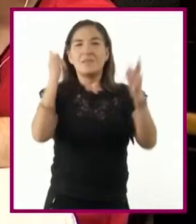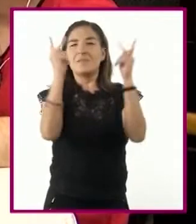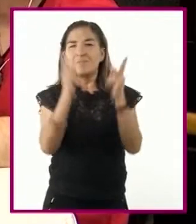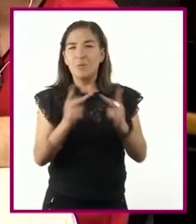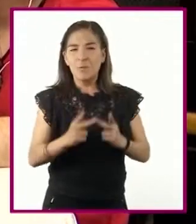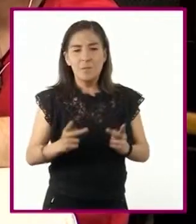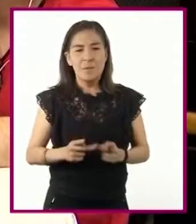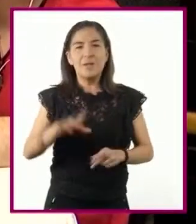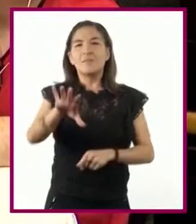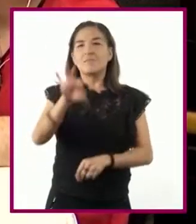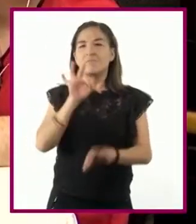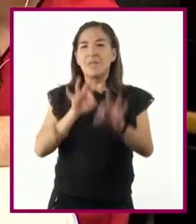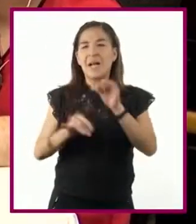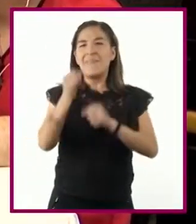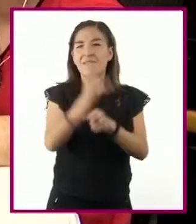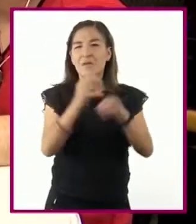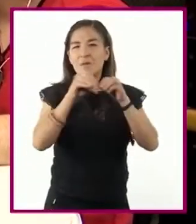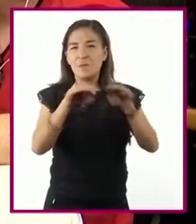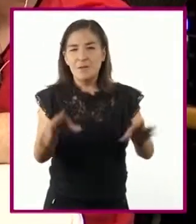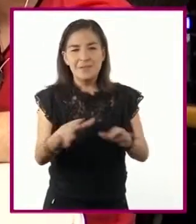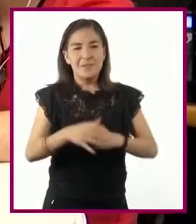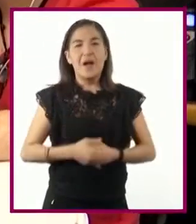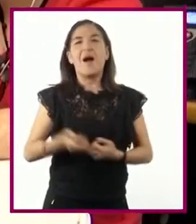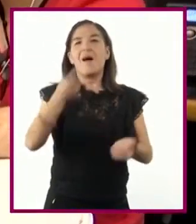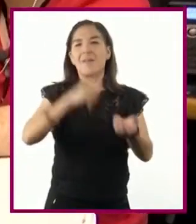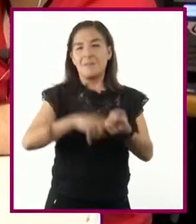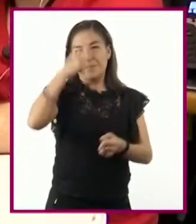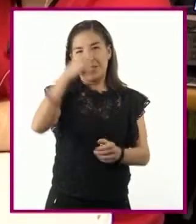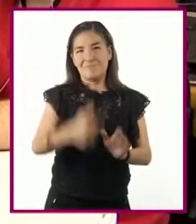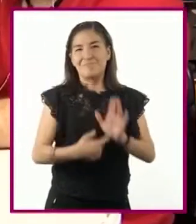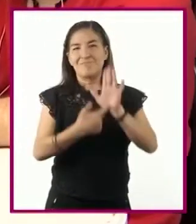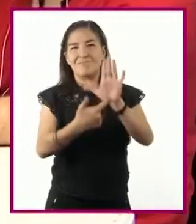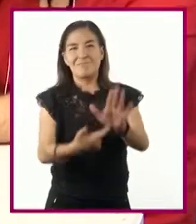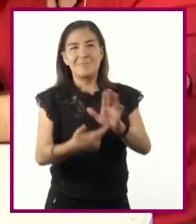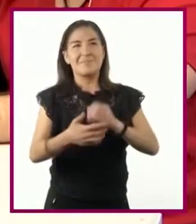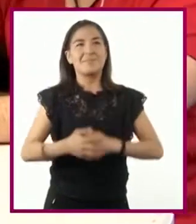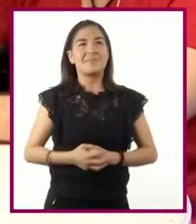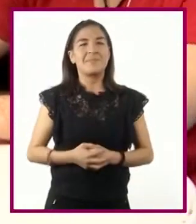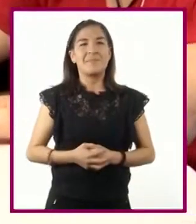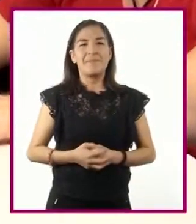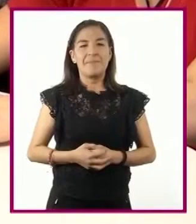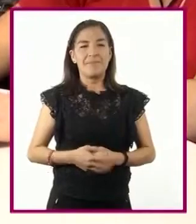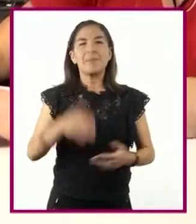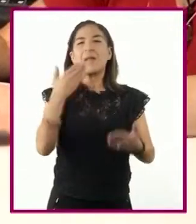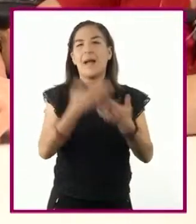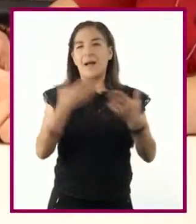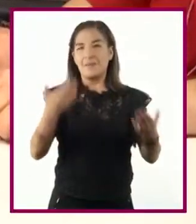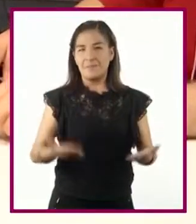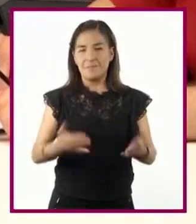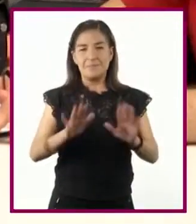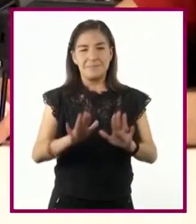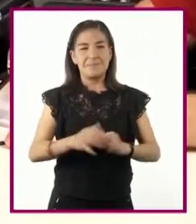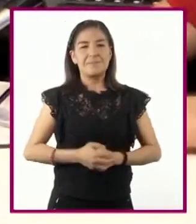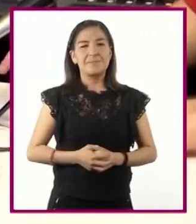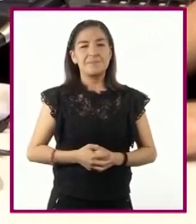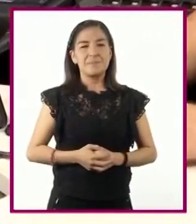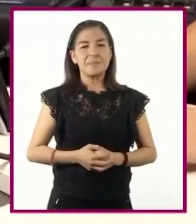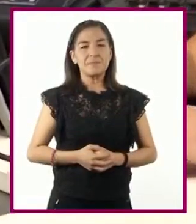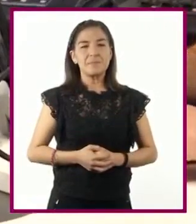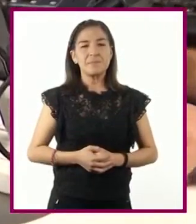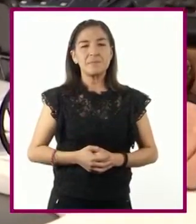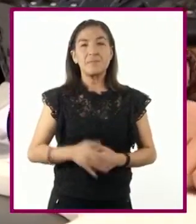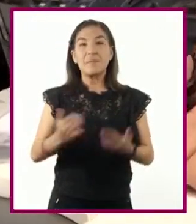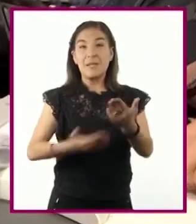comparar, seleccionar la información que se desea obtener. Ahora bien, Si el propósito